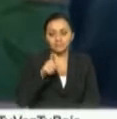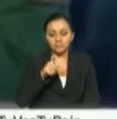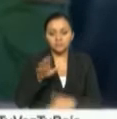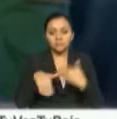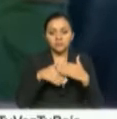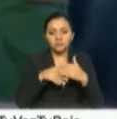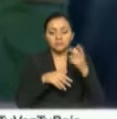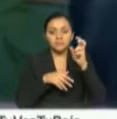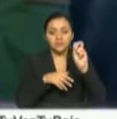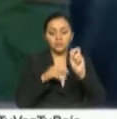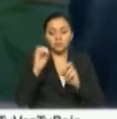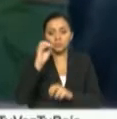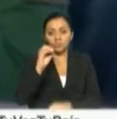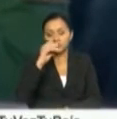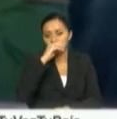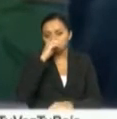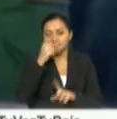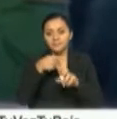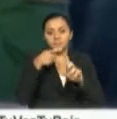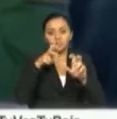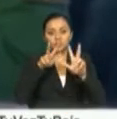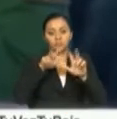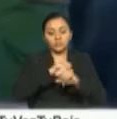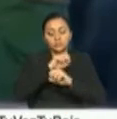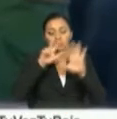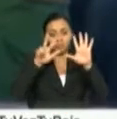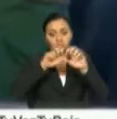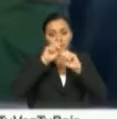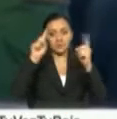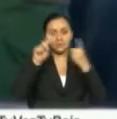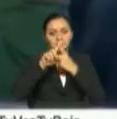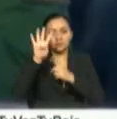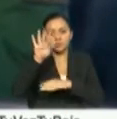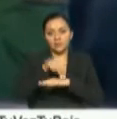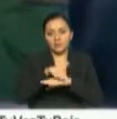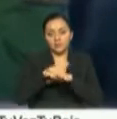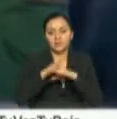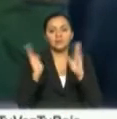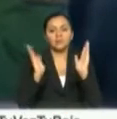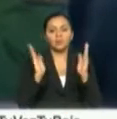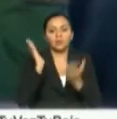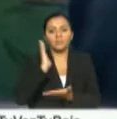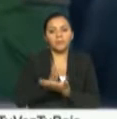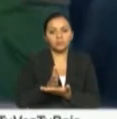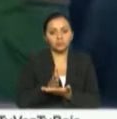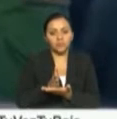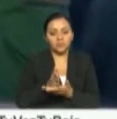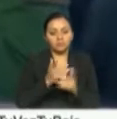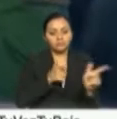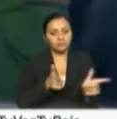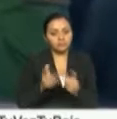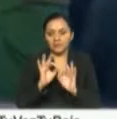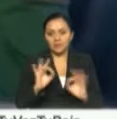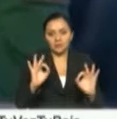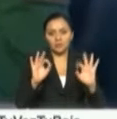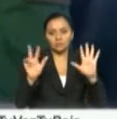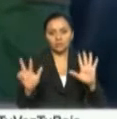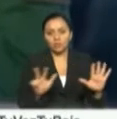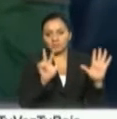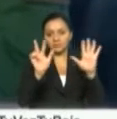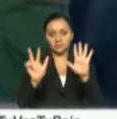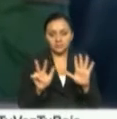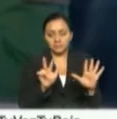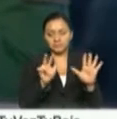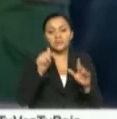El 20 de octubre, desde las 8 de la mañana hasta las 4 de la tarde, se declarará una pausa humanitaria en Alepo. Durante ese